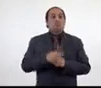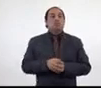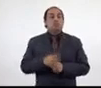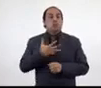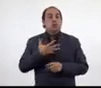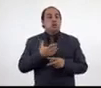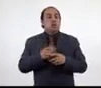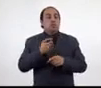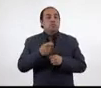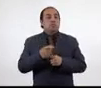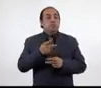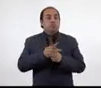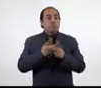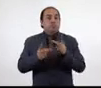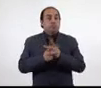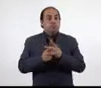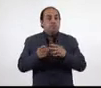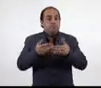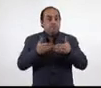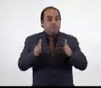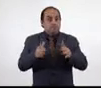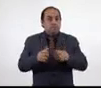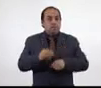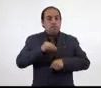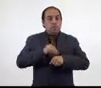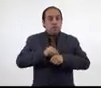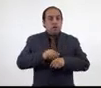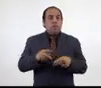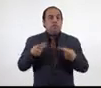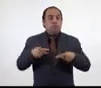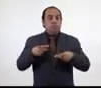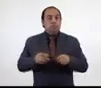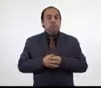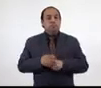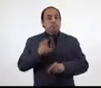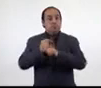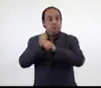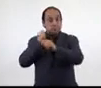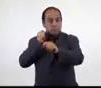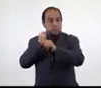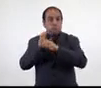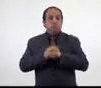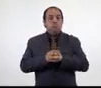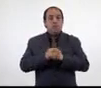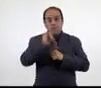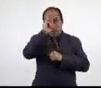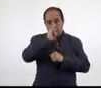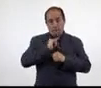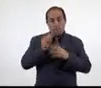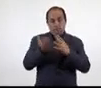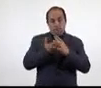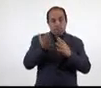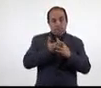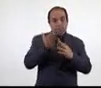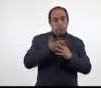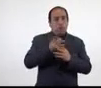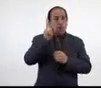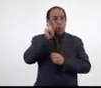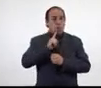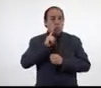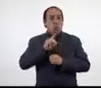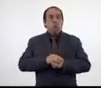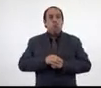preparación de apertura, que es poner a nuestro personal de transportación, jefes de estación, taquilleras y